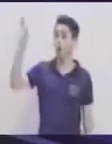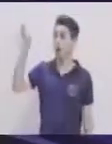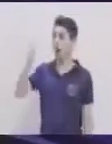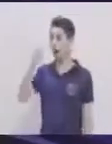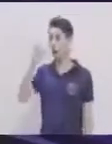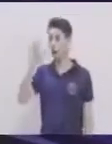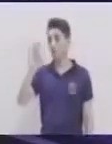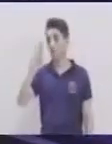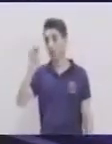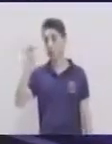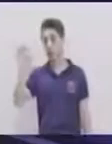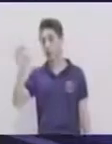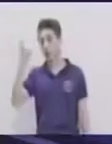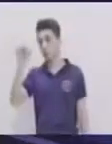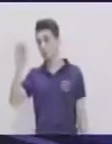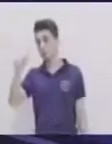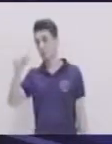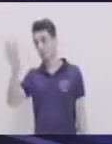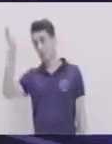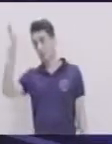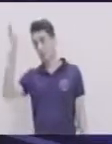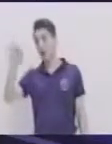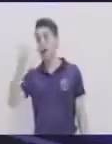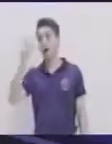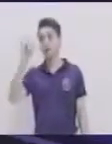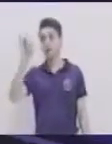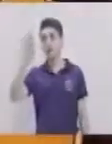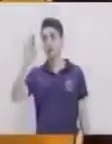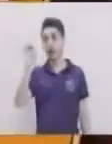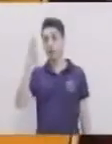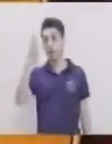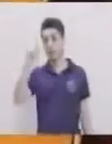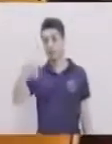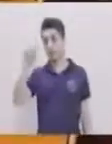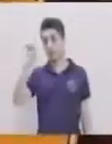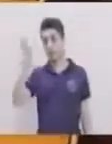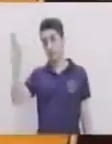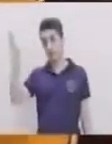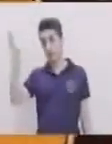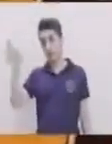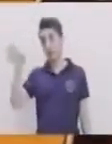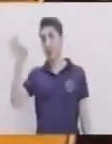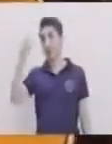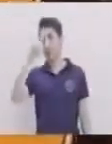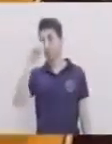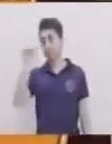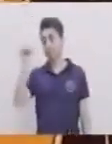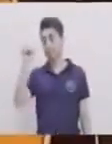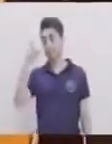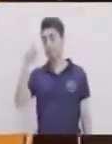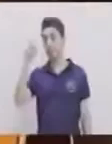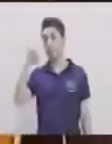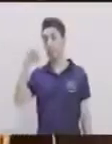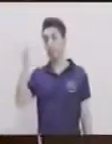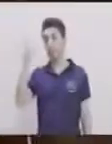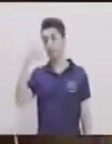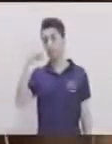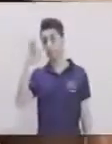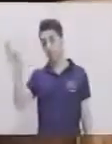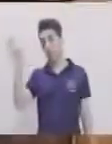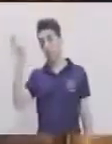Adore, oh, adore, bundei, oh, adore, bundei, retetet,